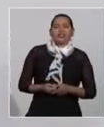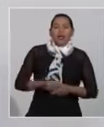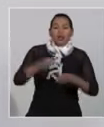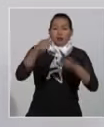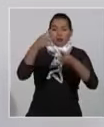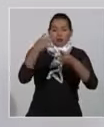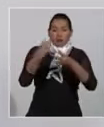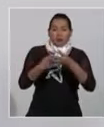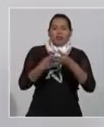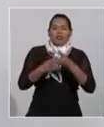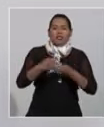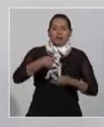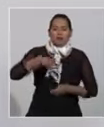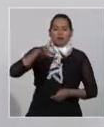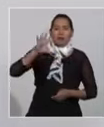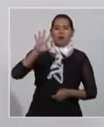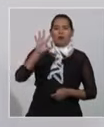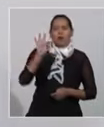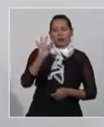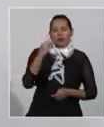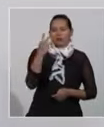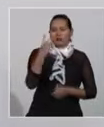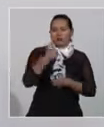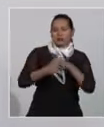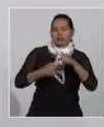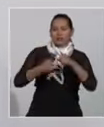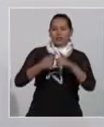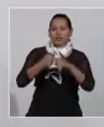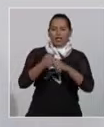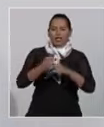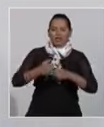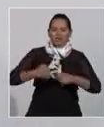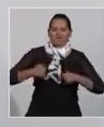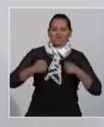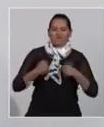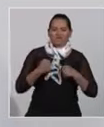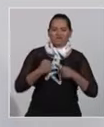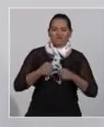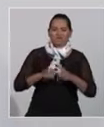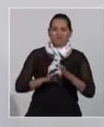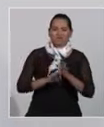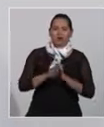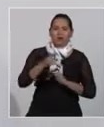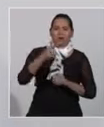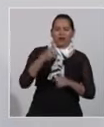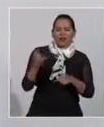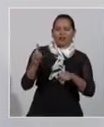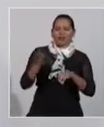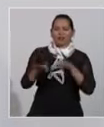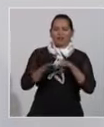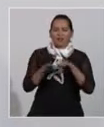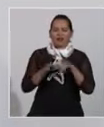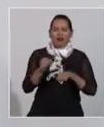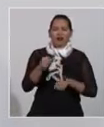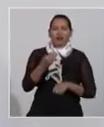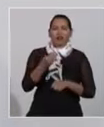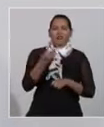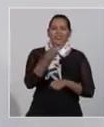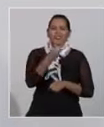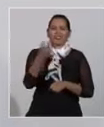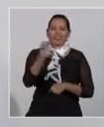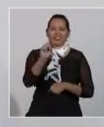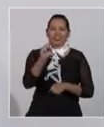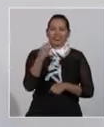cuarta, a mis 42 años, tengo la vitalidad y el empuje para trabajar 365 días al año, los próximos